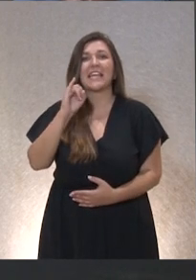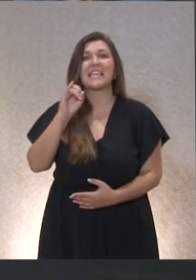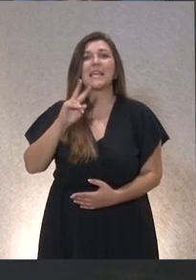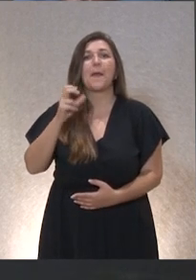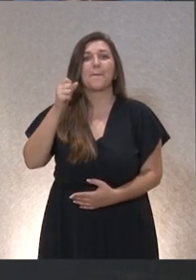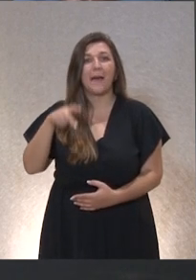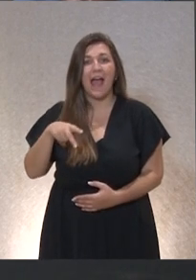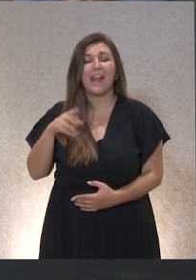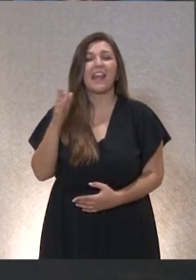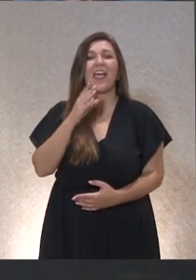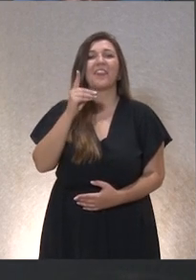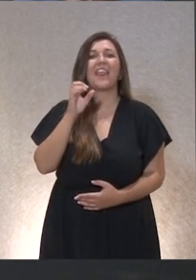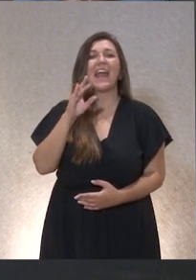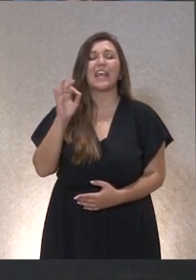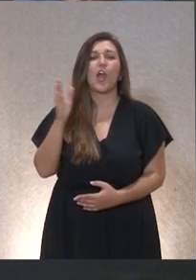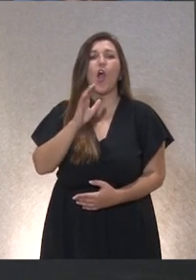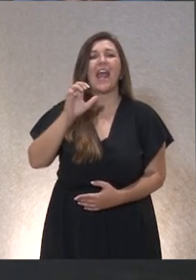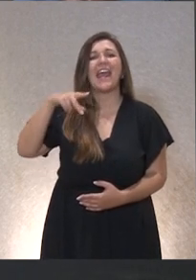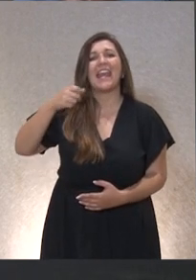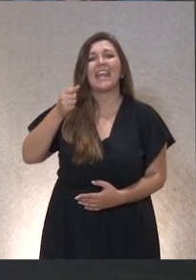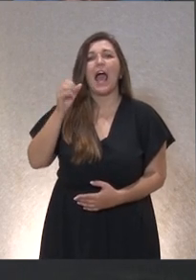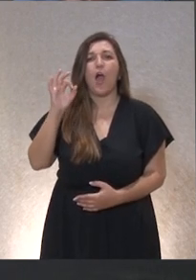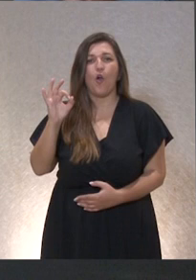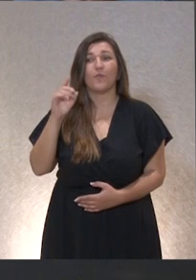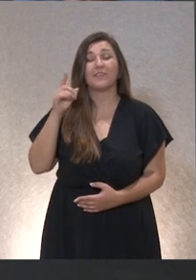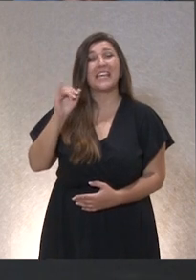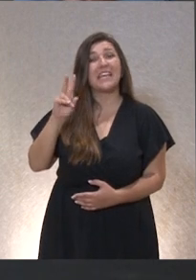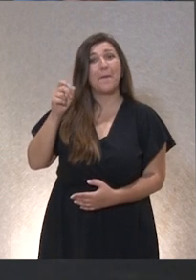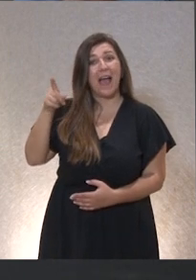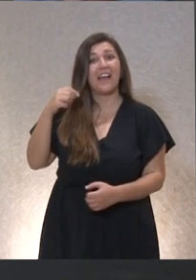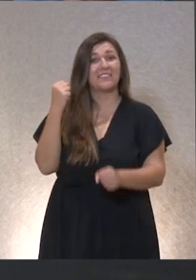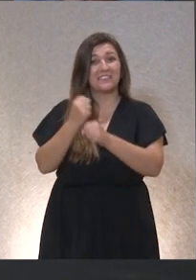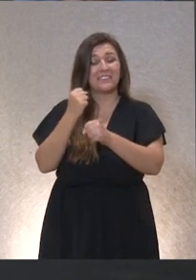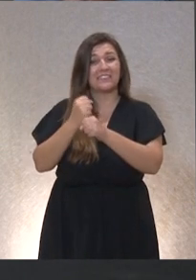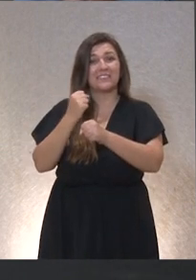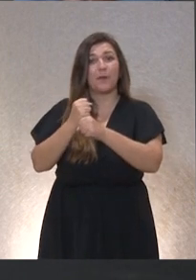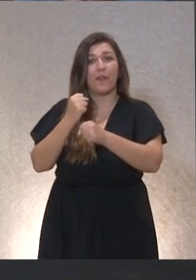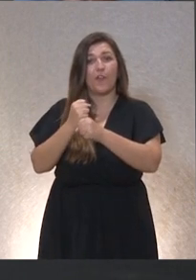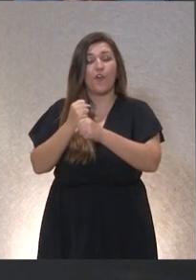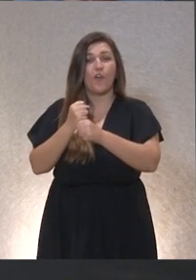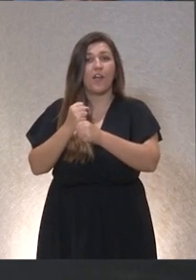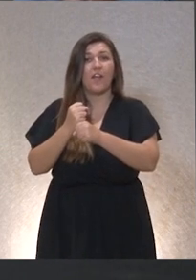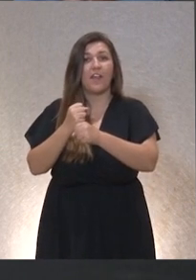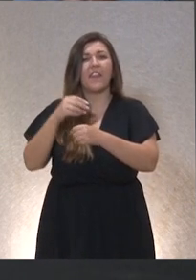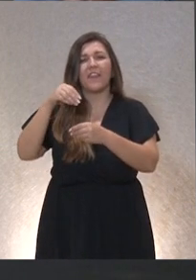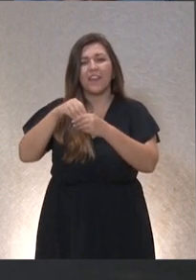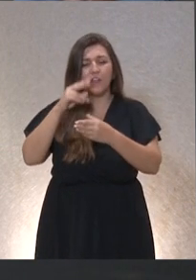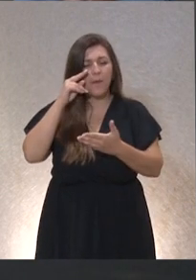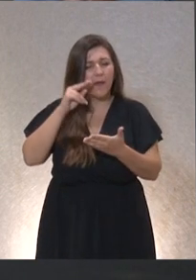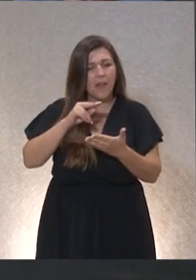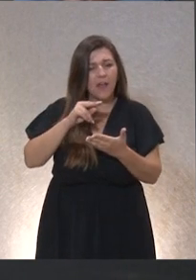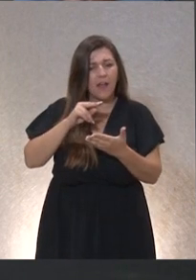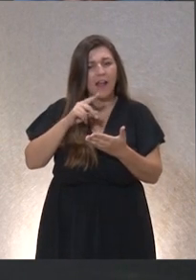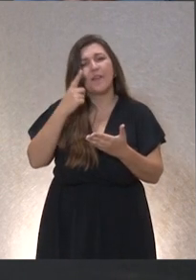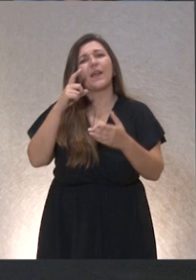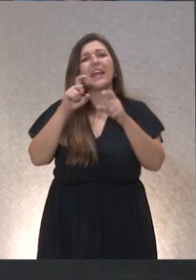Darío enao Iván es trabajador de a ver